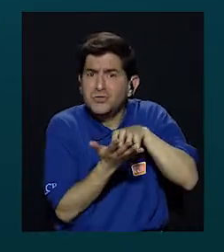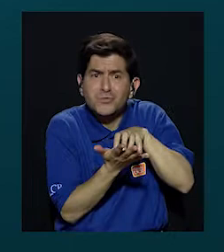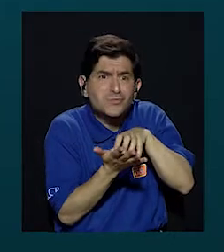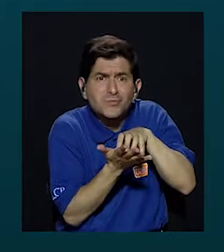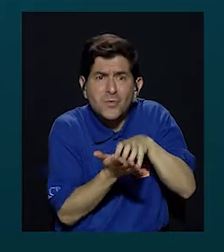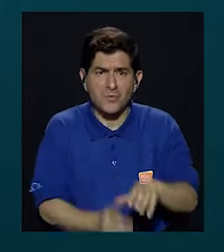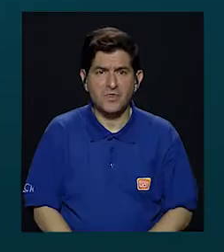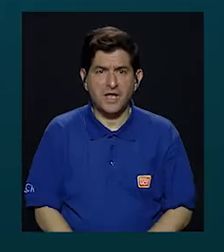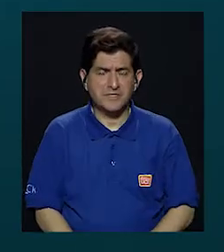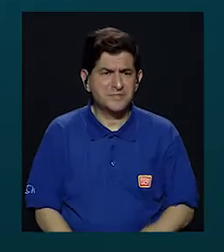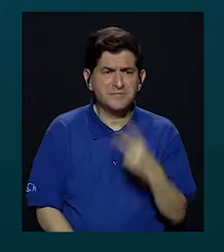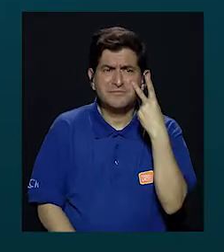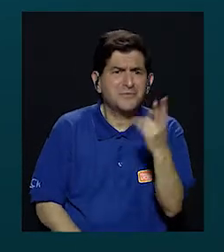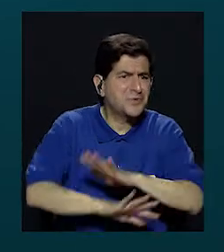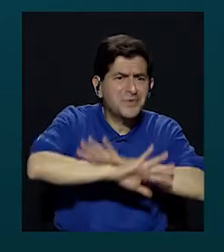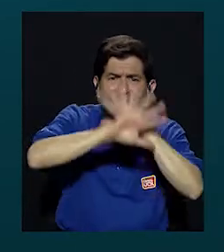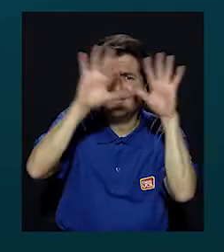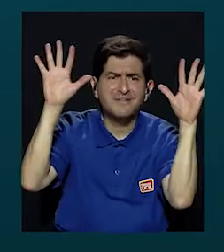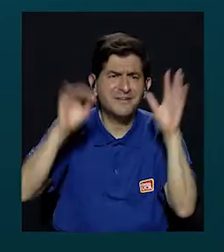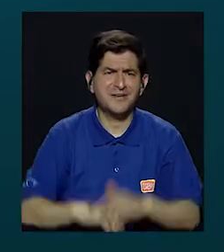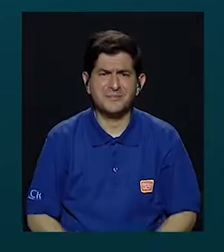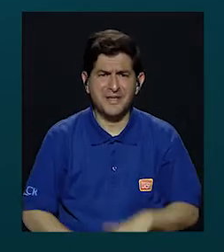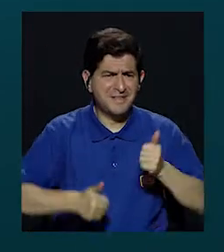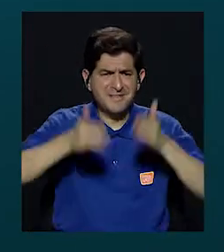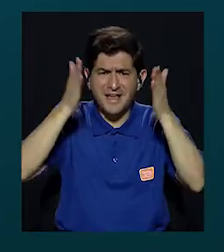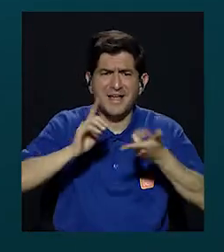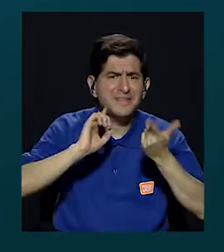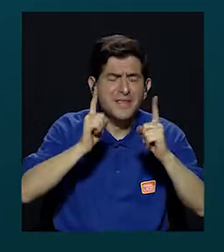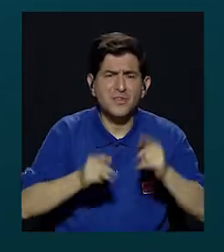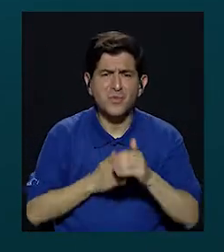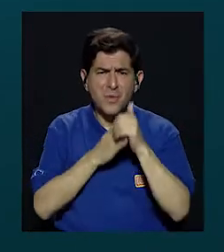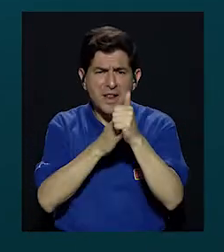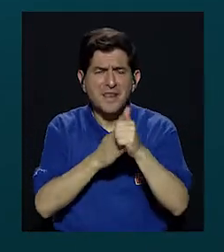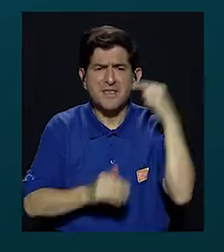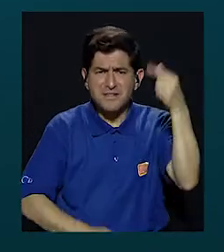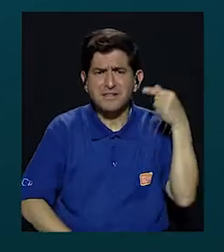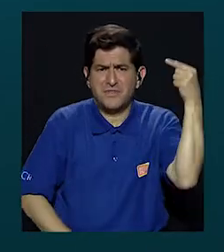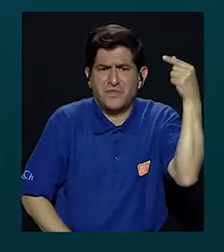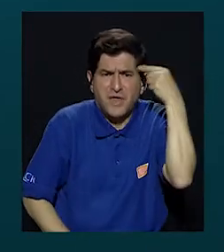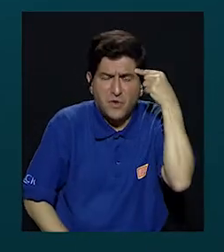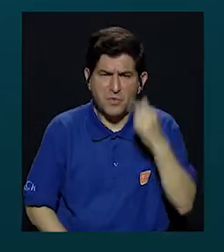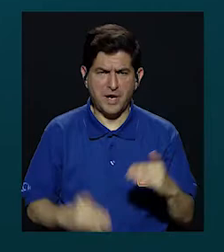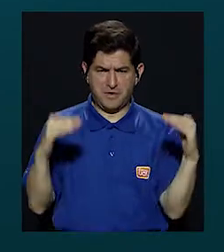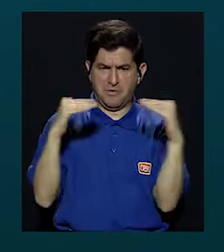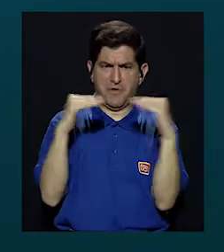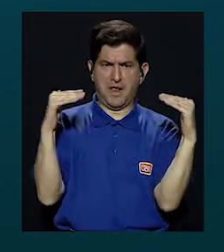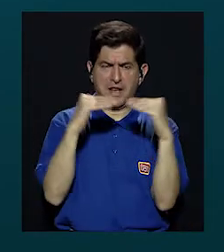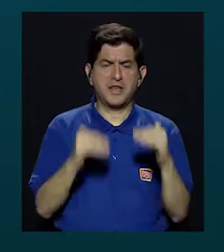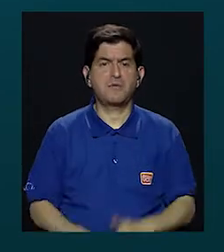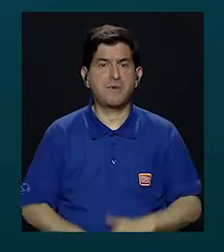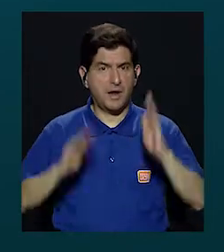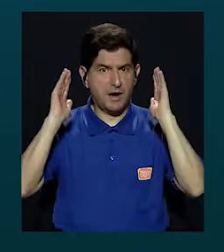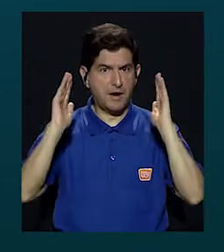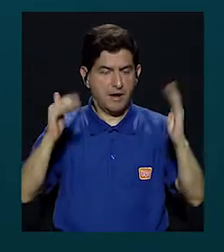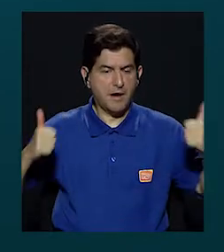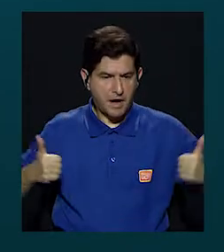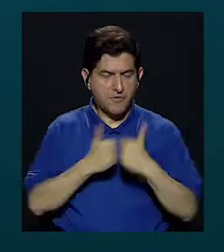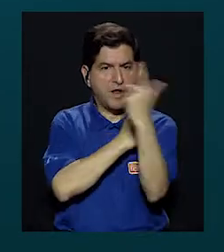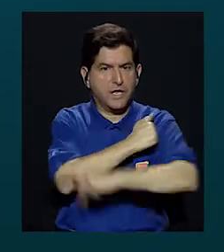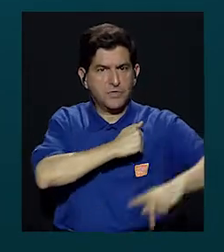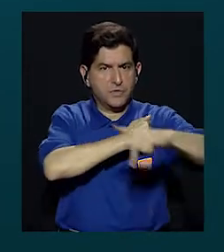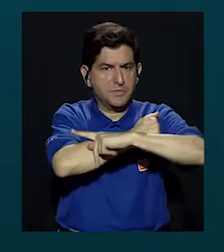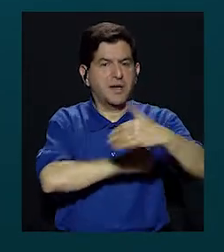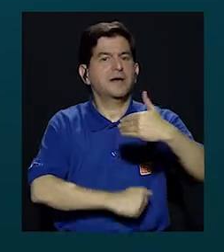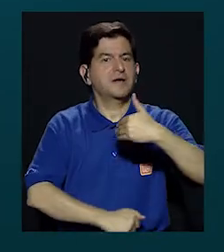invade la incertidumbre y no logra ver con claridad cuál de los candidatos podría liderar un gobierno a la altura de los grandes desafíos